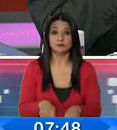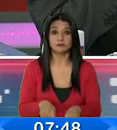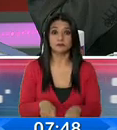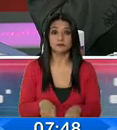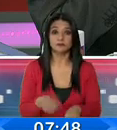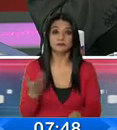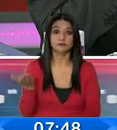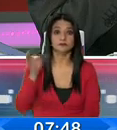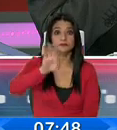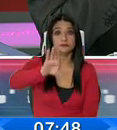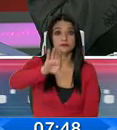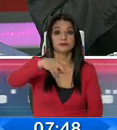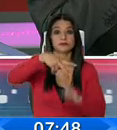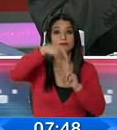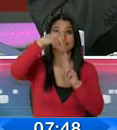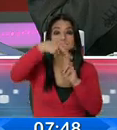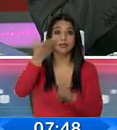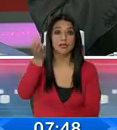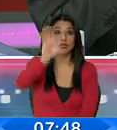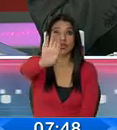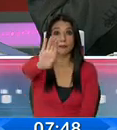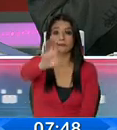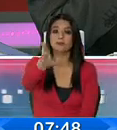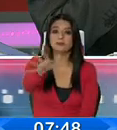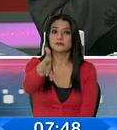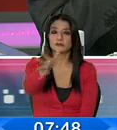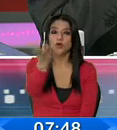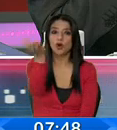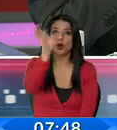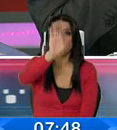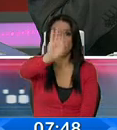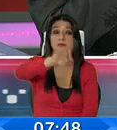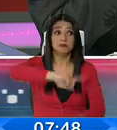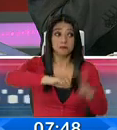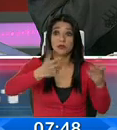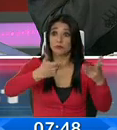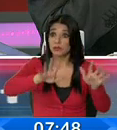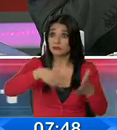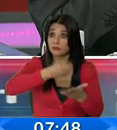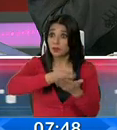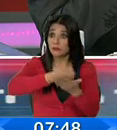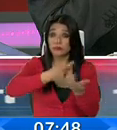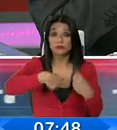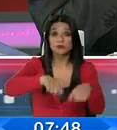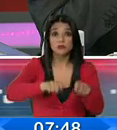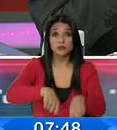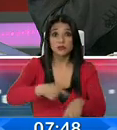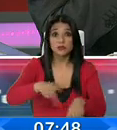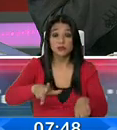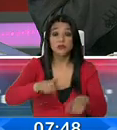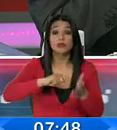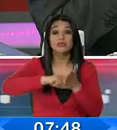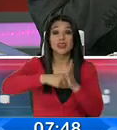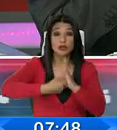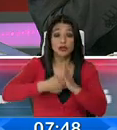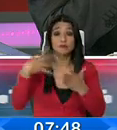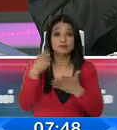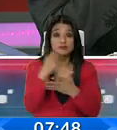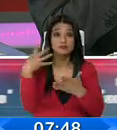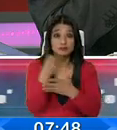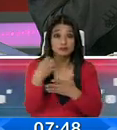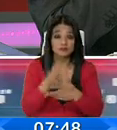subidas al portal de compras públicas y que, sin embargo, se están realizando. La Contraloría está revisando estos tres problemas